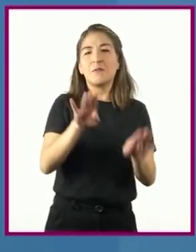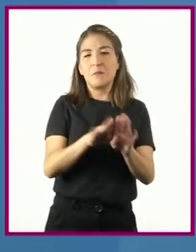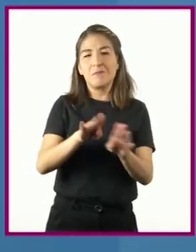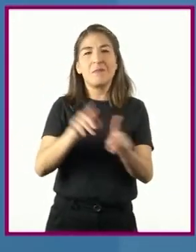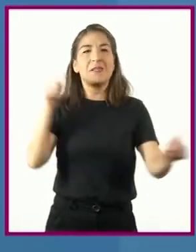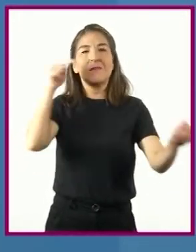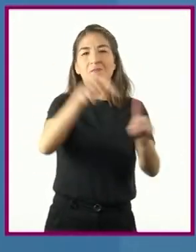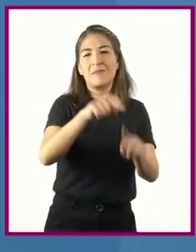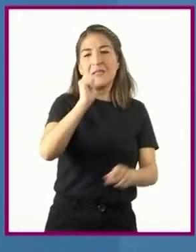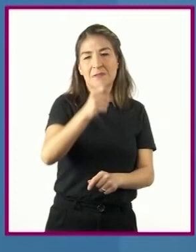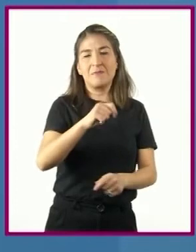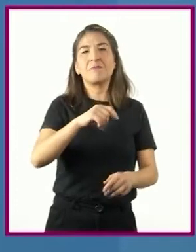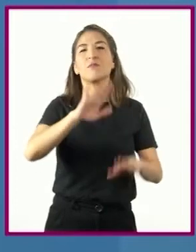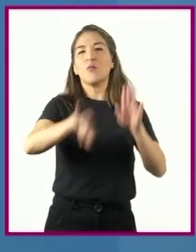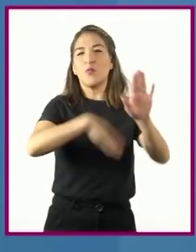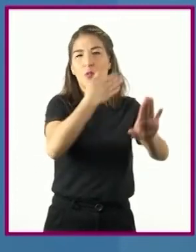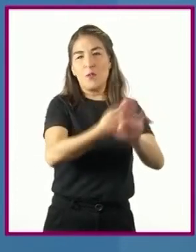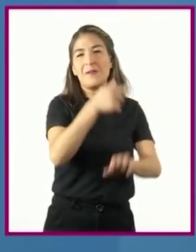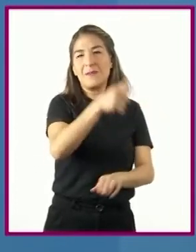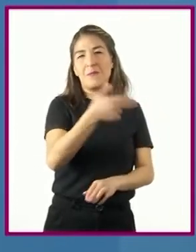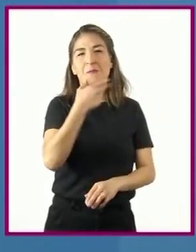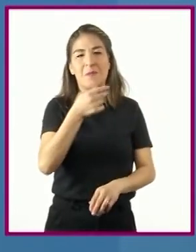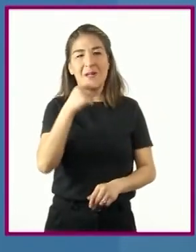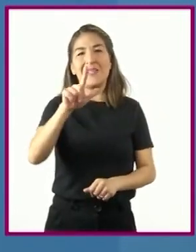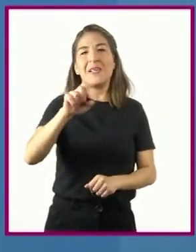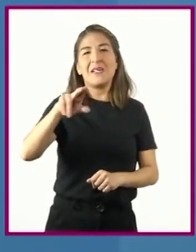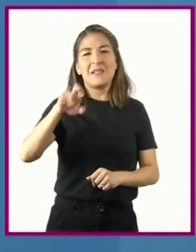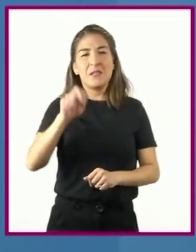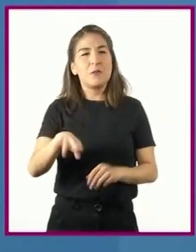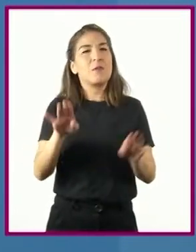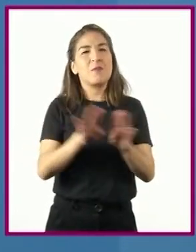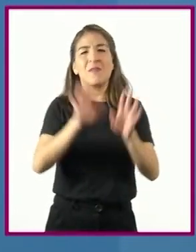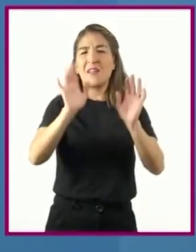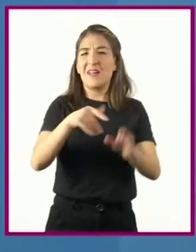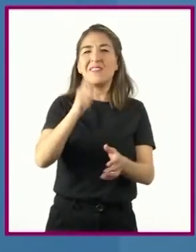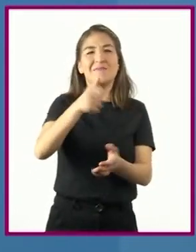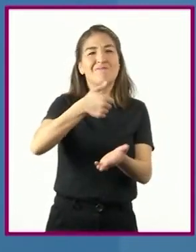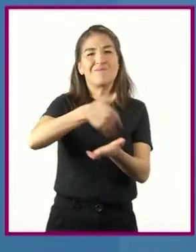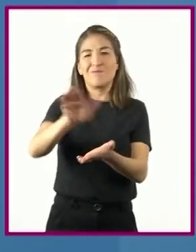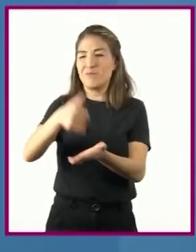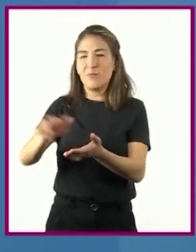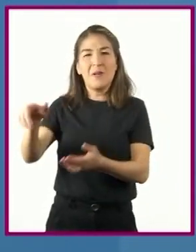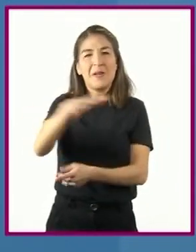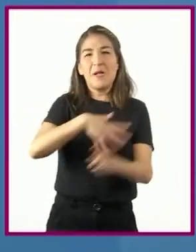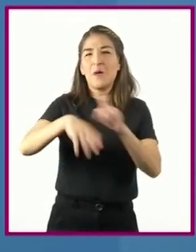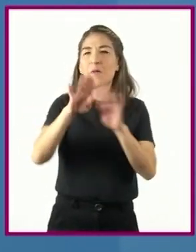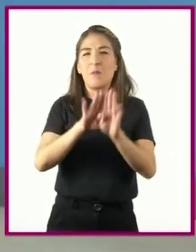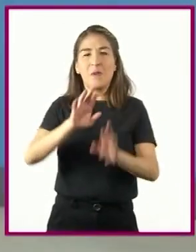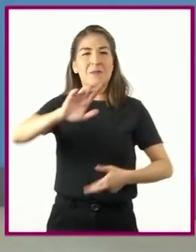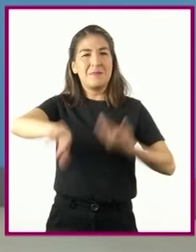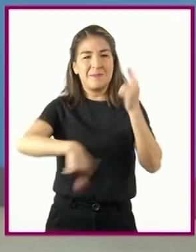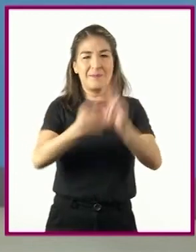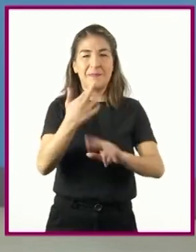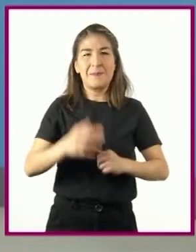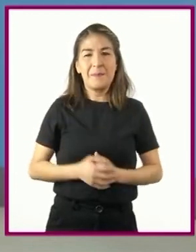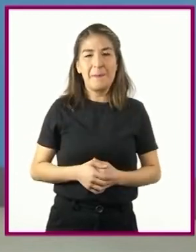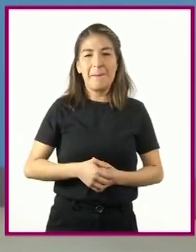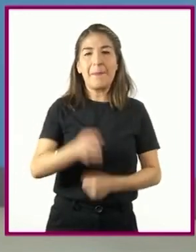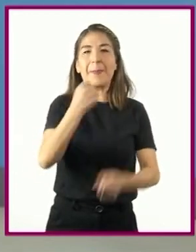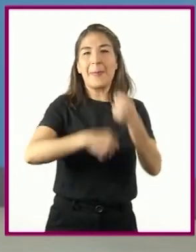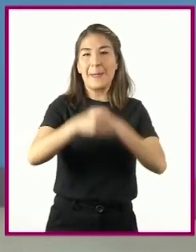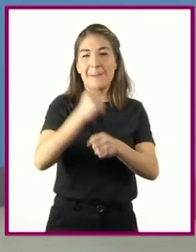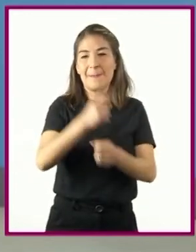atentado en contra de Lenin, quien inició un proceso de depuración en las filas revolucionarias. En el año